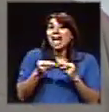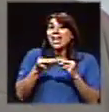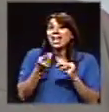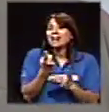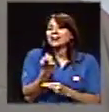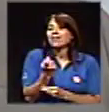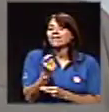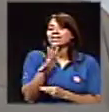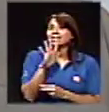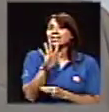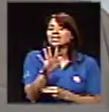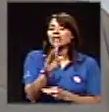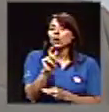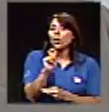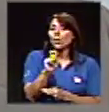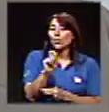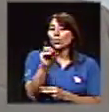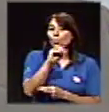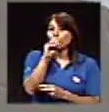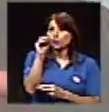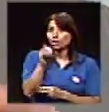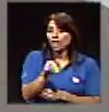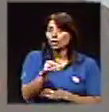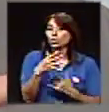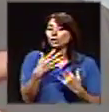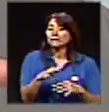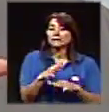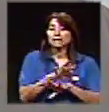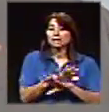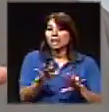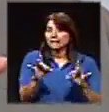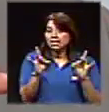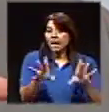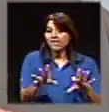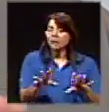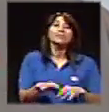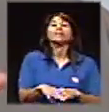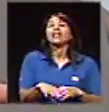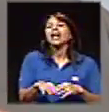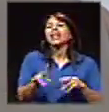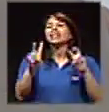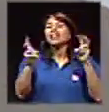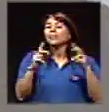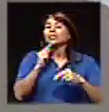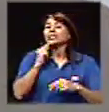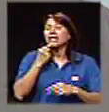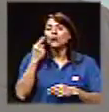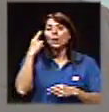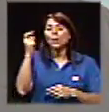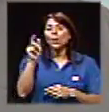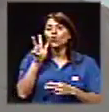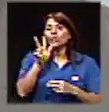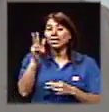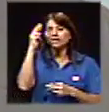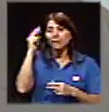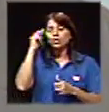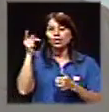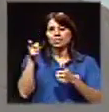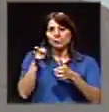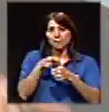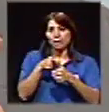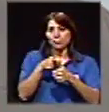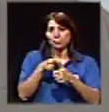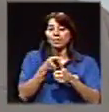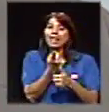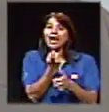grave. El tema es serio porque, por varias, tres otras razones. Una, que tenemos un déficit